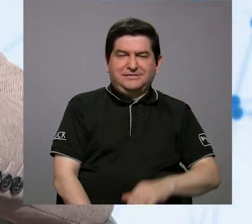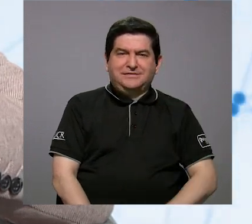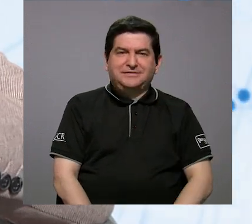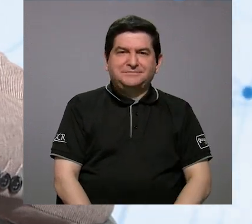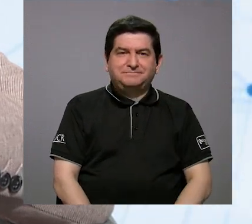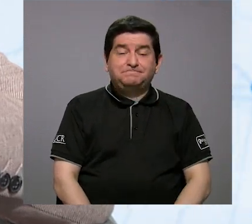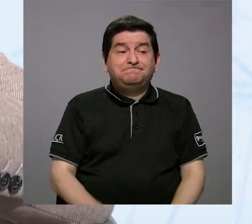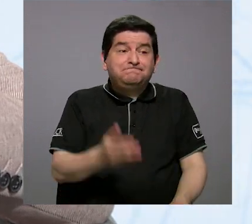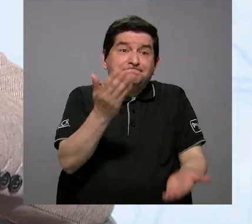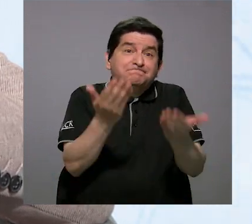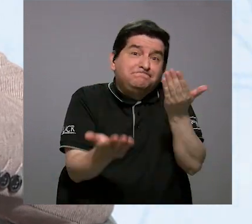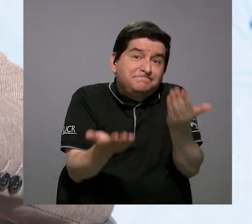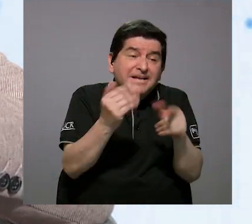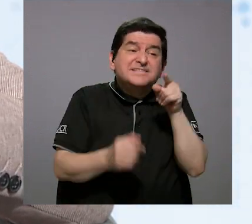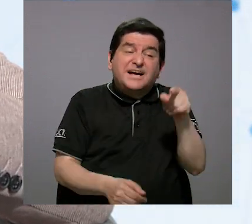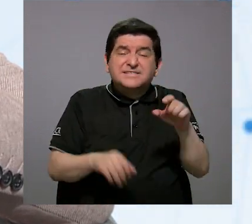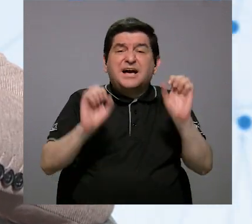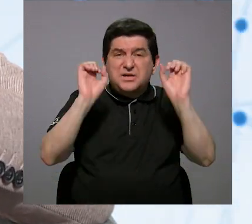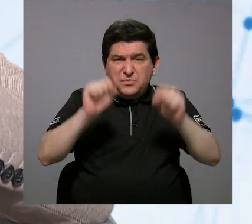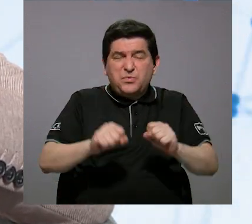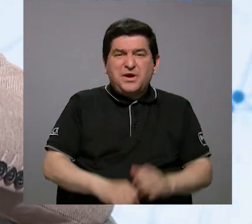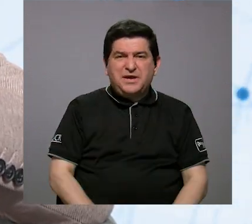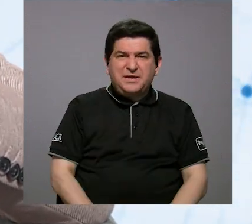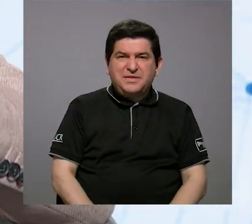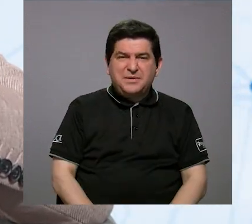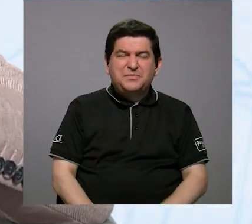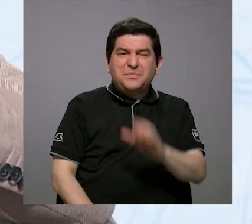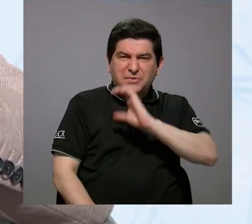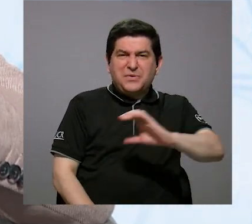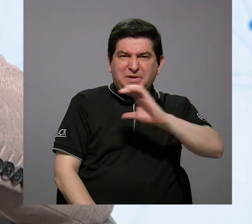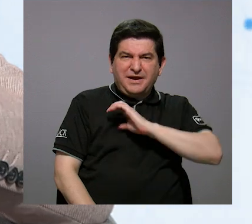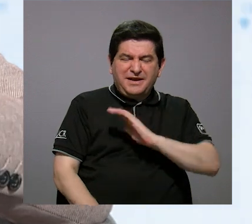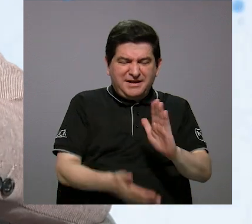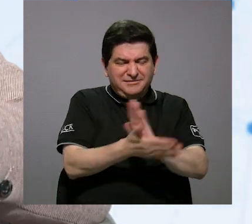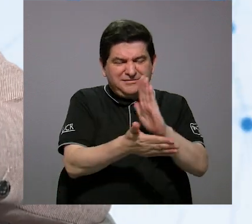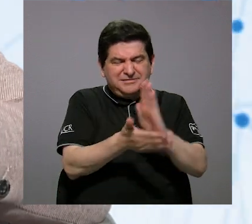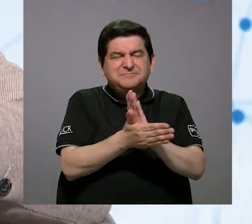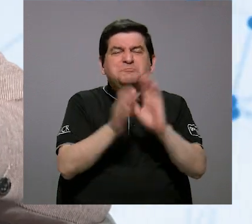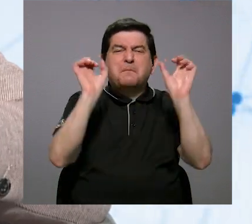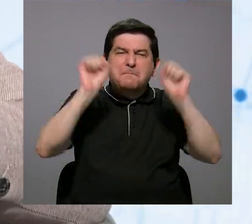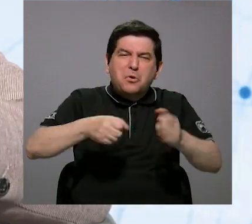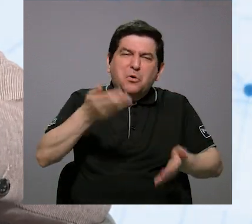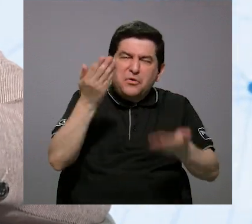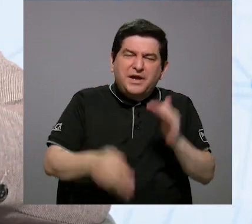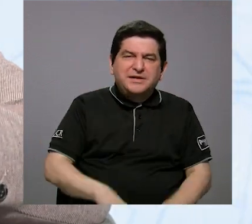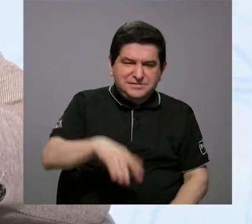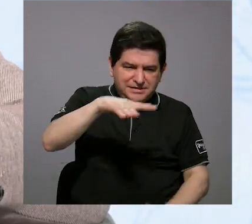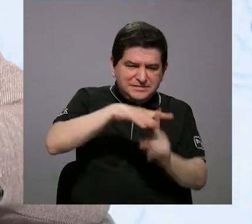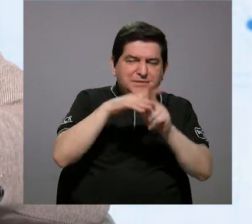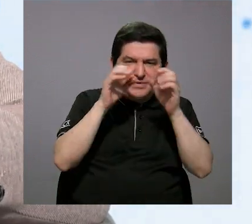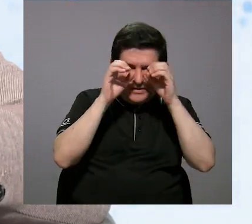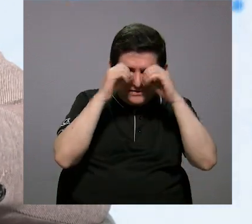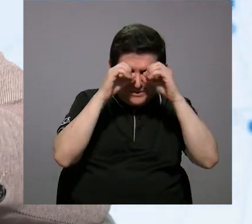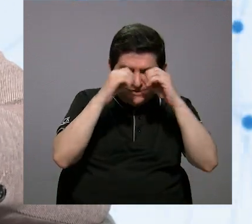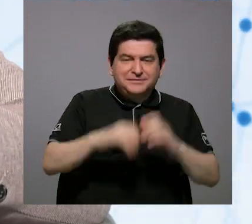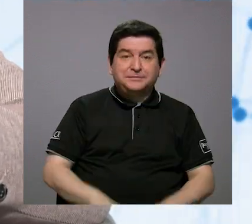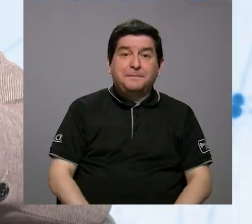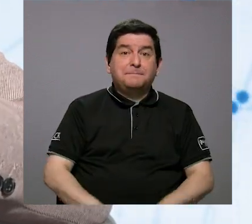1860, y que tal vez probablemente ahí por la composición y características del papel podamos eventualmente encontrar algún